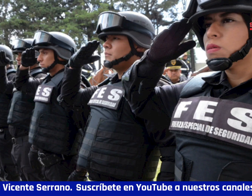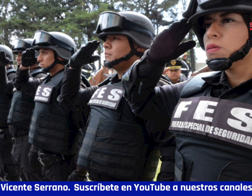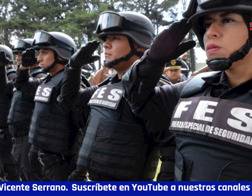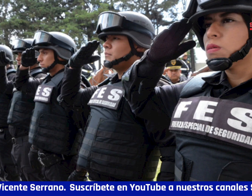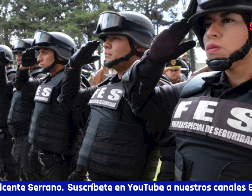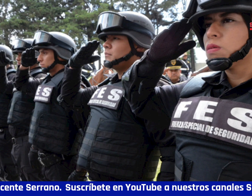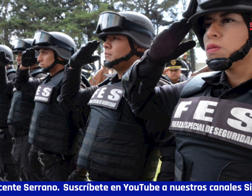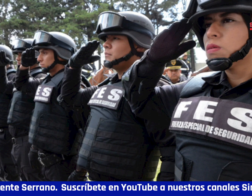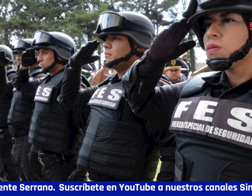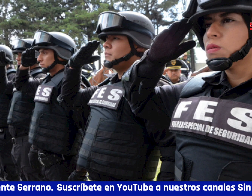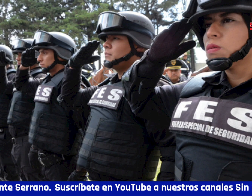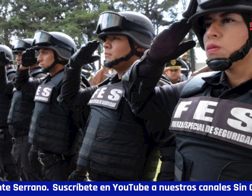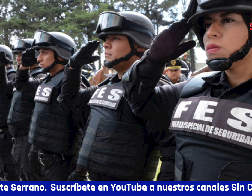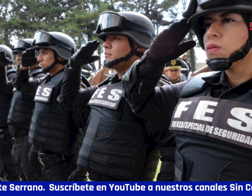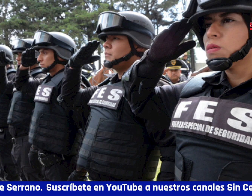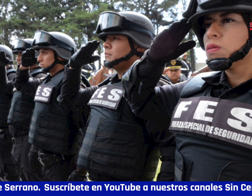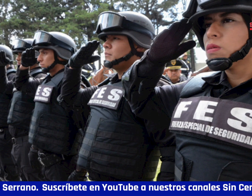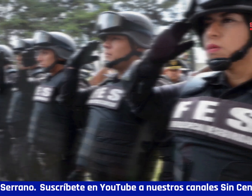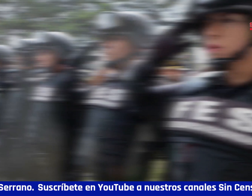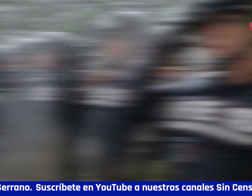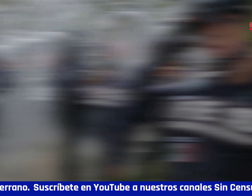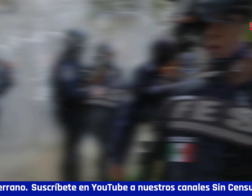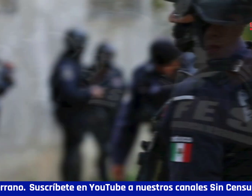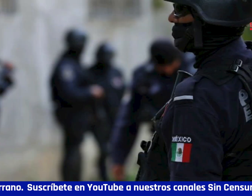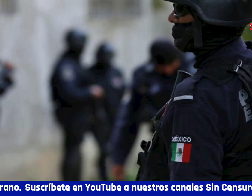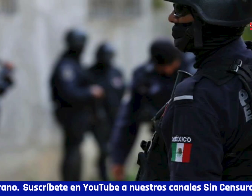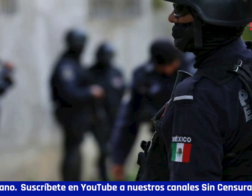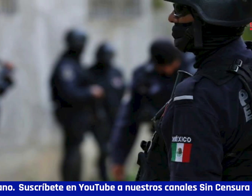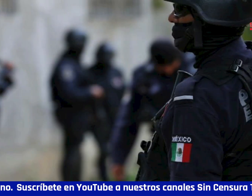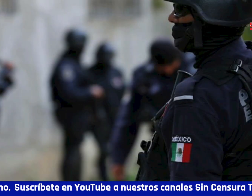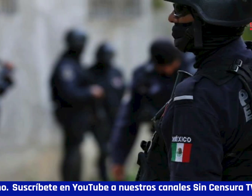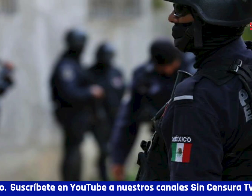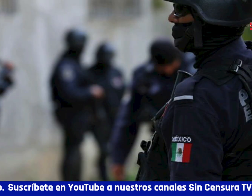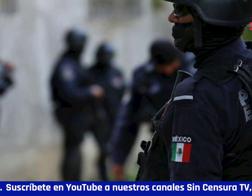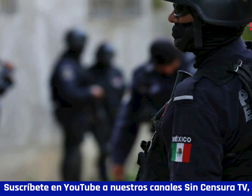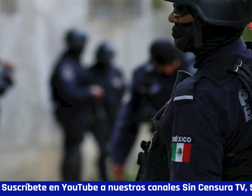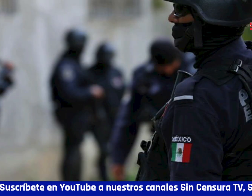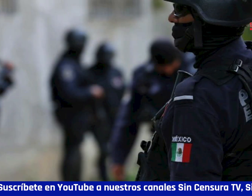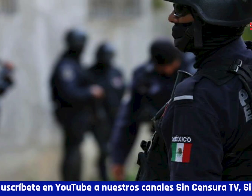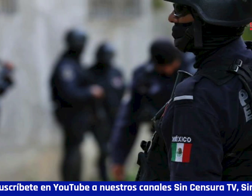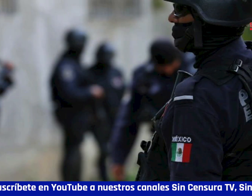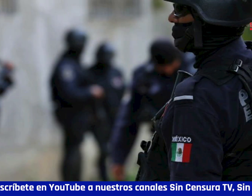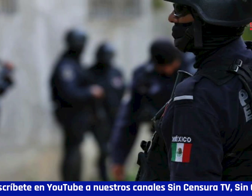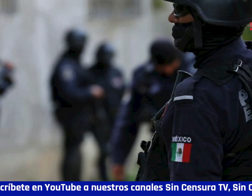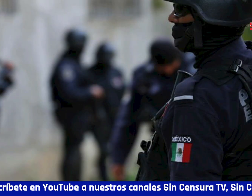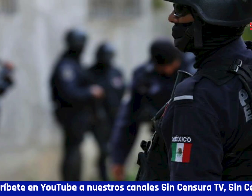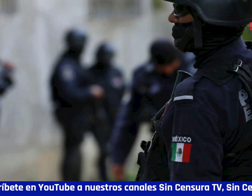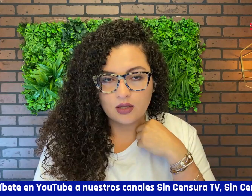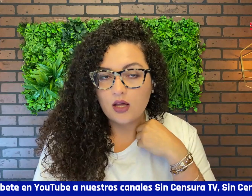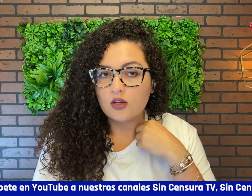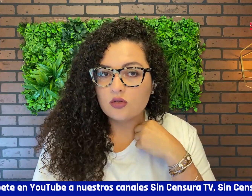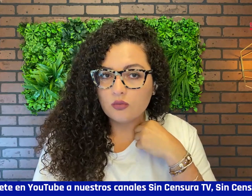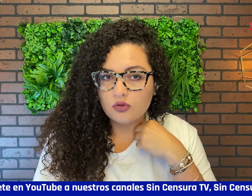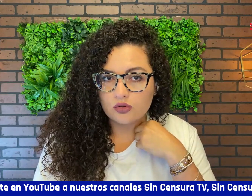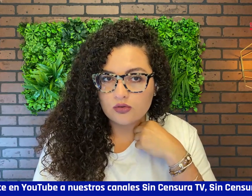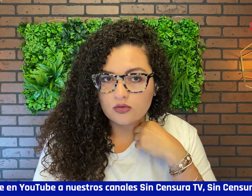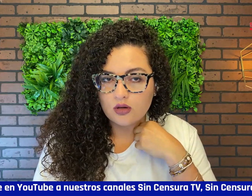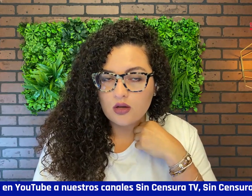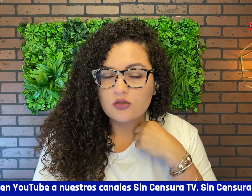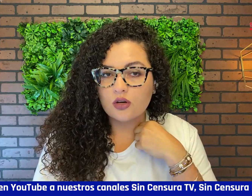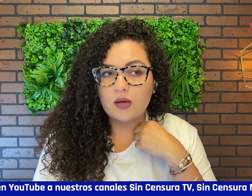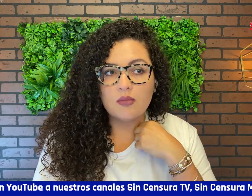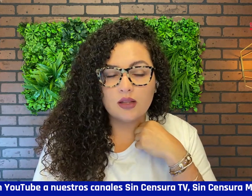López Obrador, hablamos de cómo muchos se lavan las manos y dicen, es que no es mi responsabilidad. Son